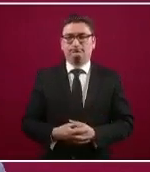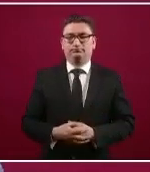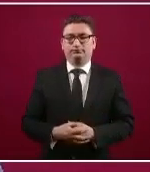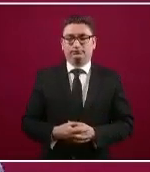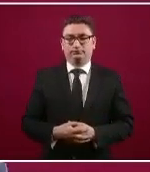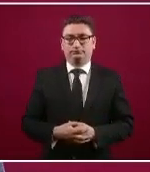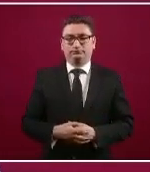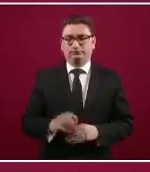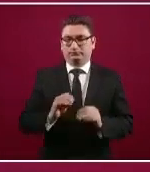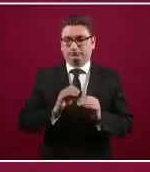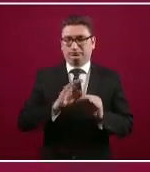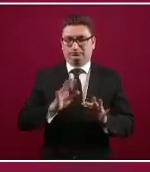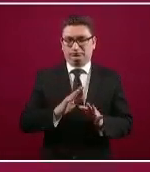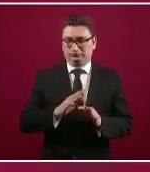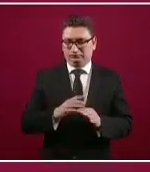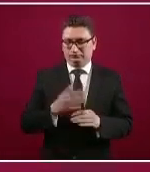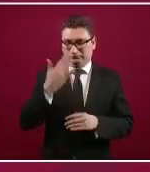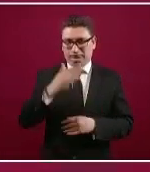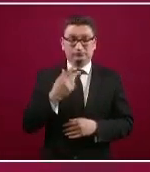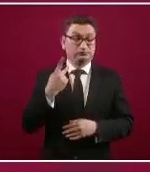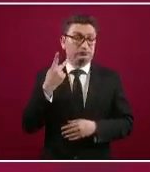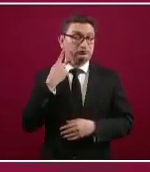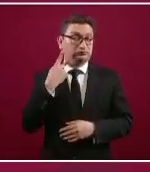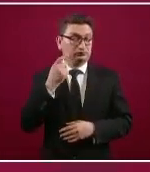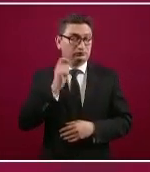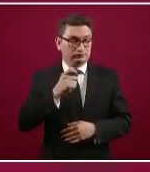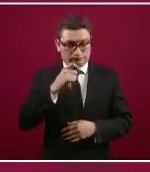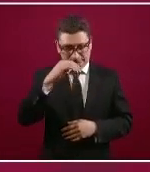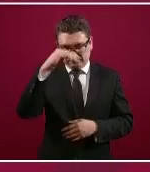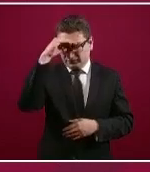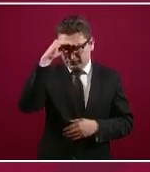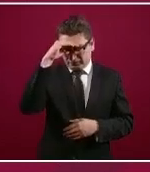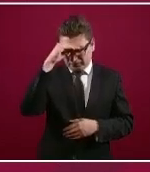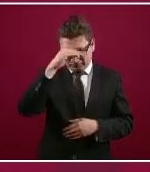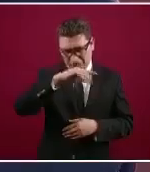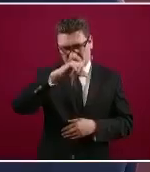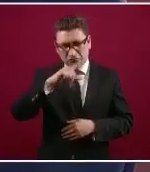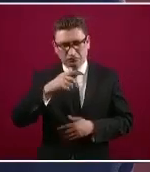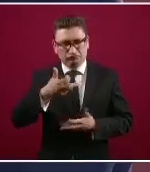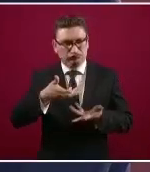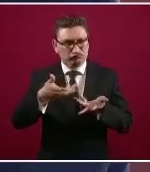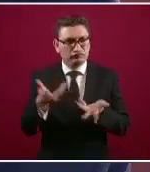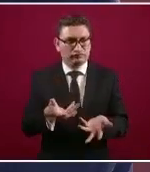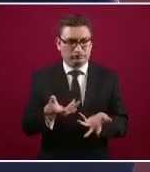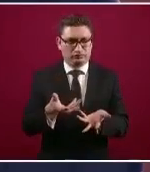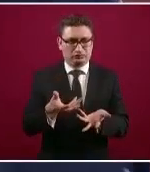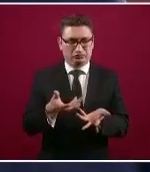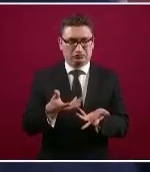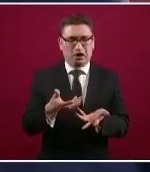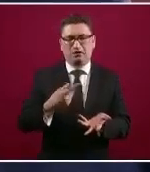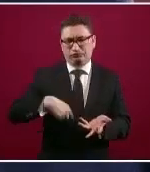La política es pensamiento y acción. Y ahora la acción es convicción.